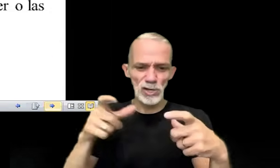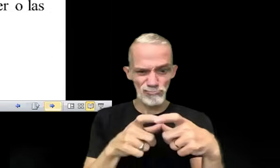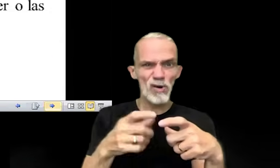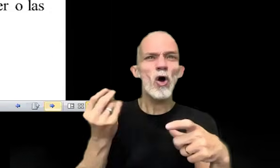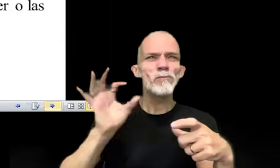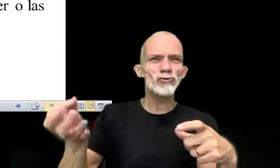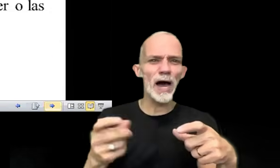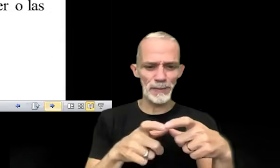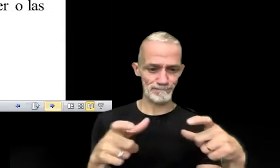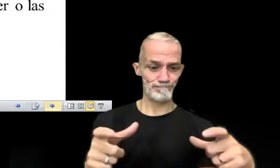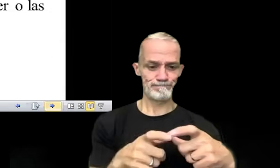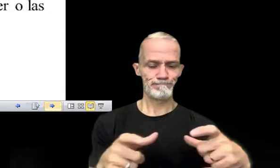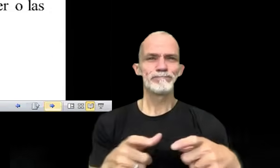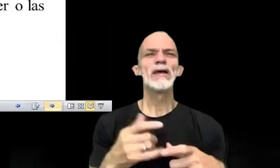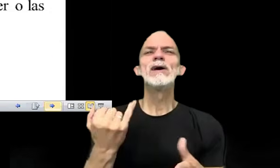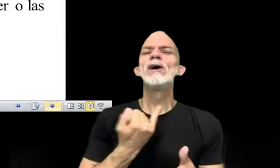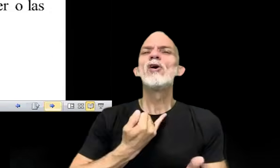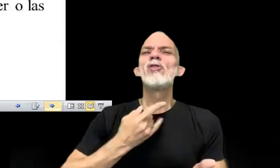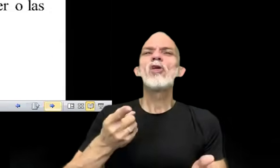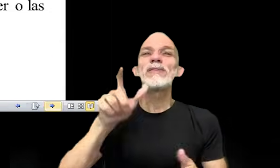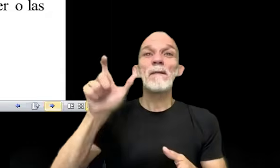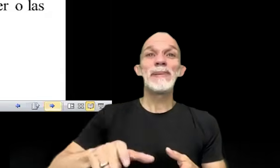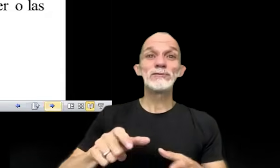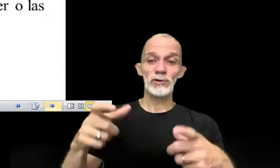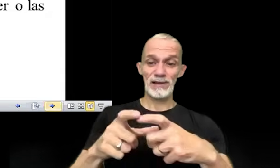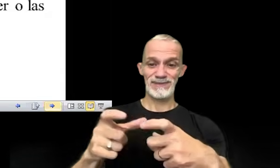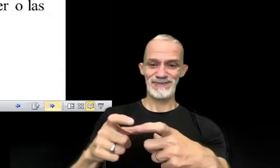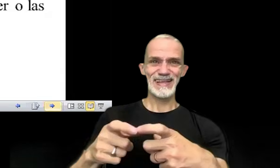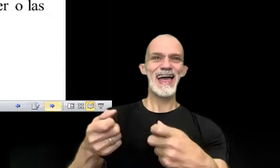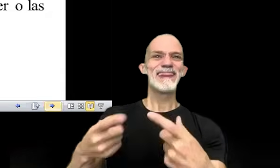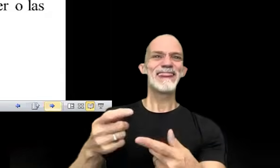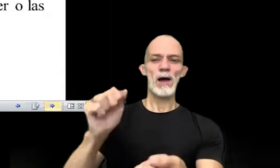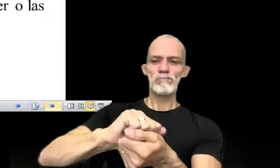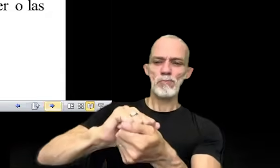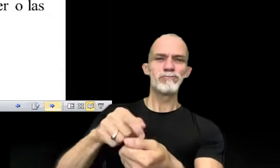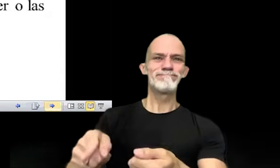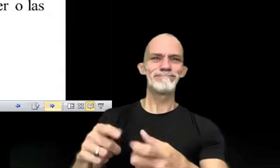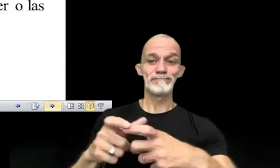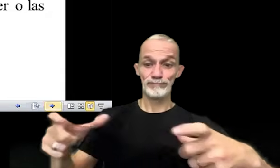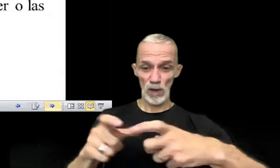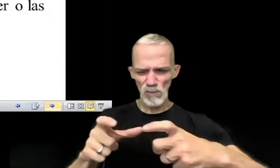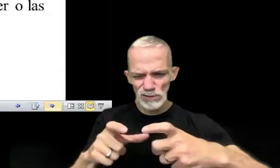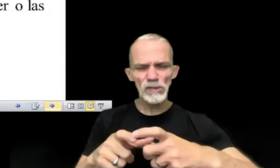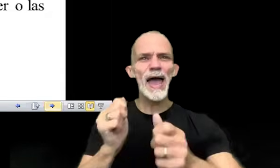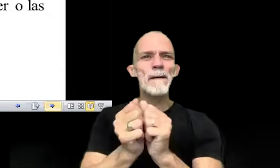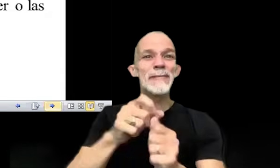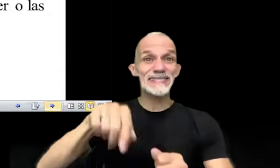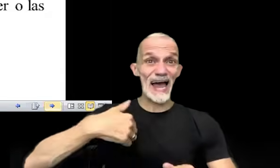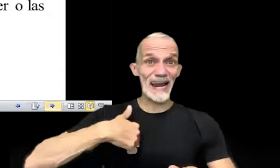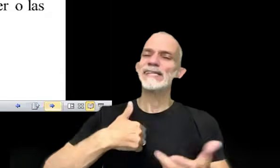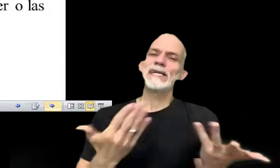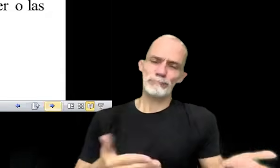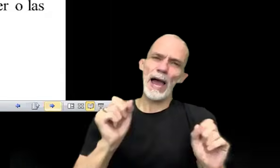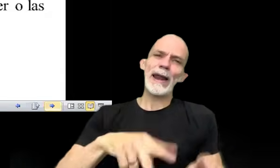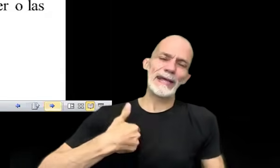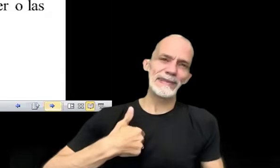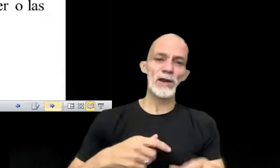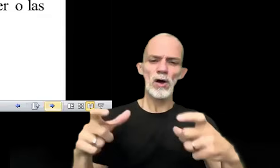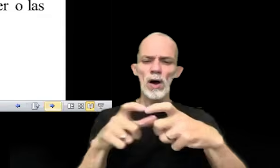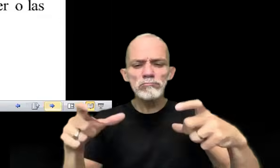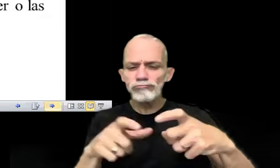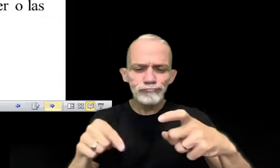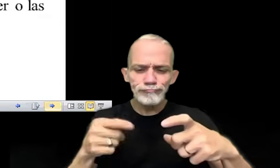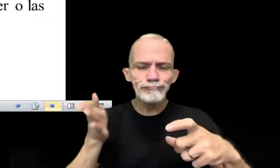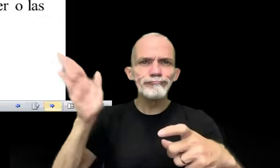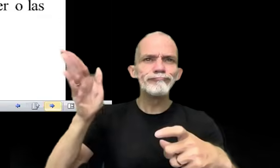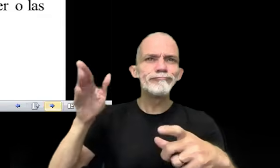del exterior? El lugar de residencia de quien la emitió. Si la acción es de una empresa argentina, será argentino. Si el